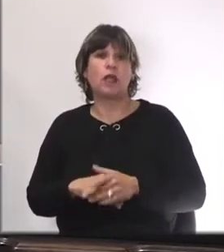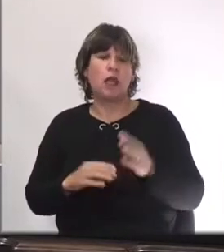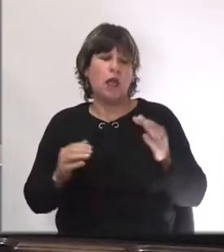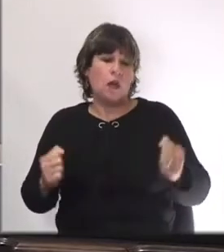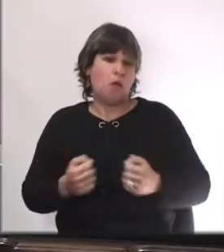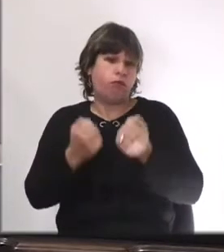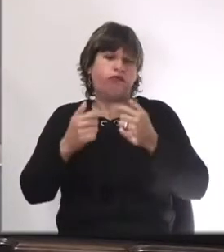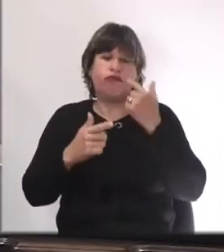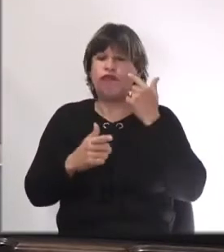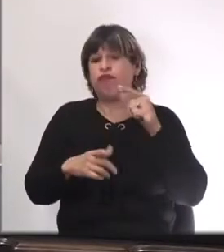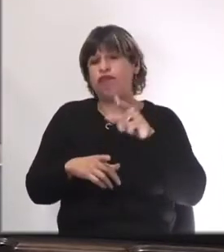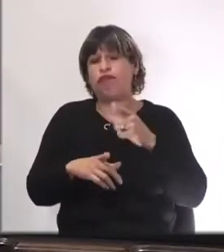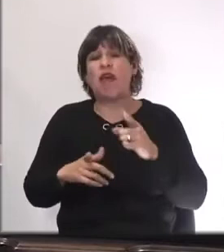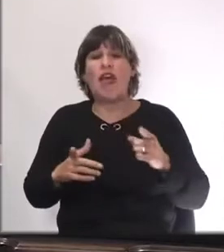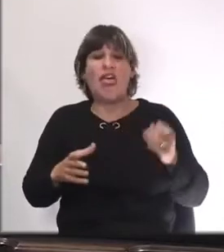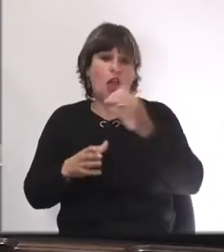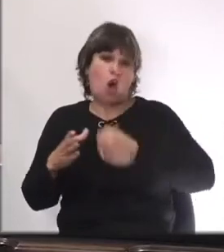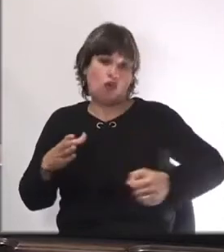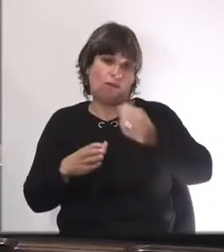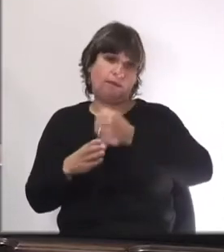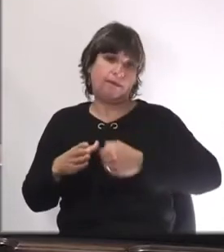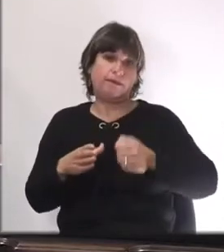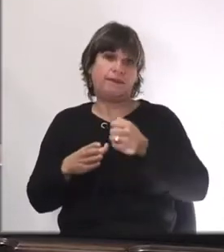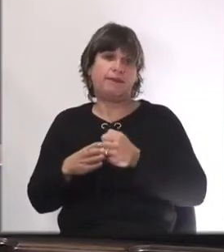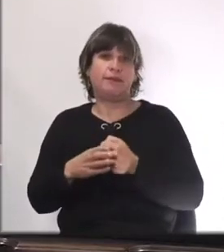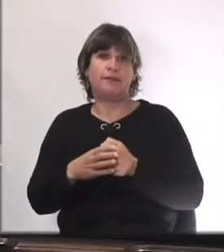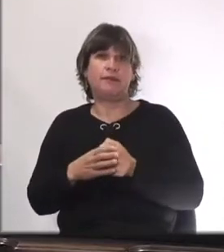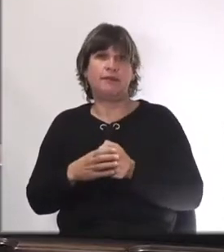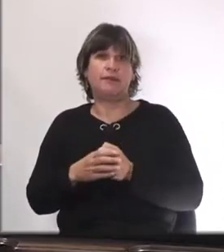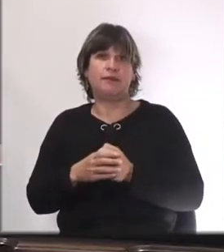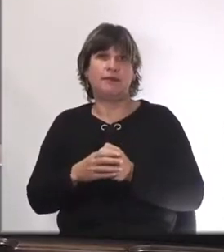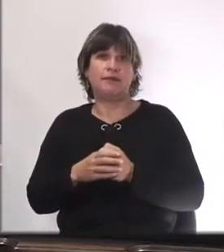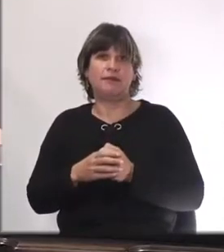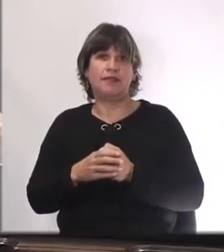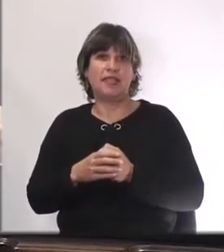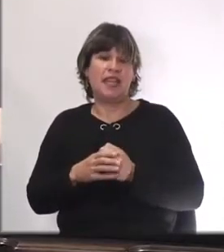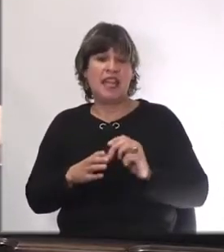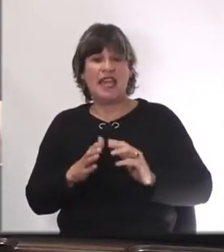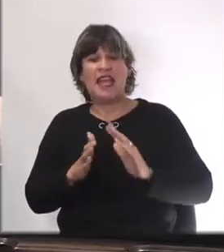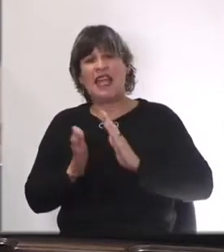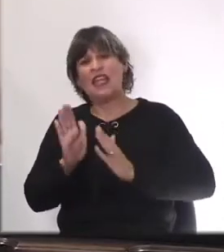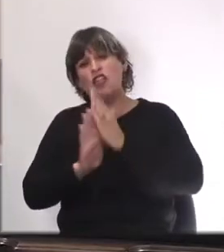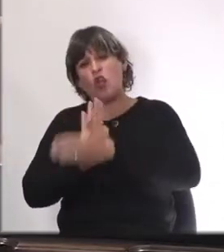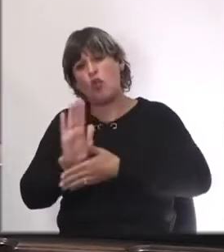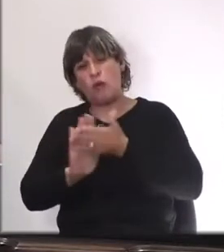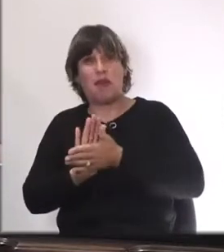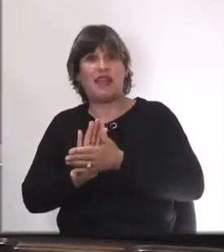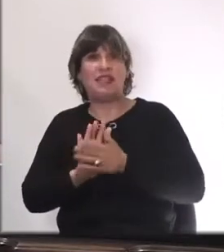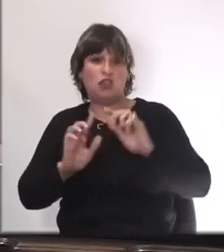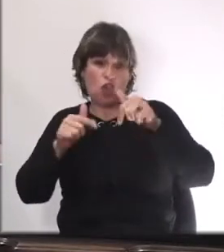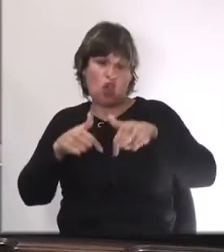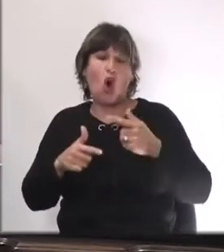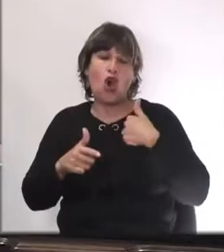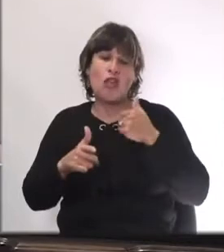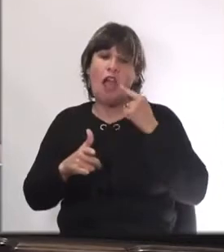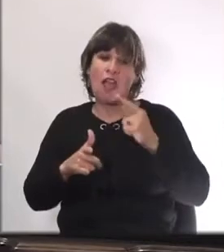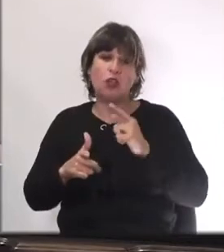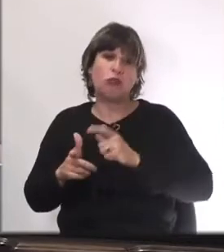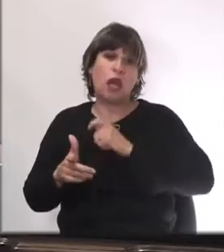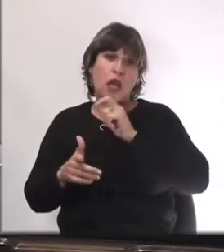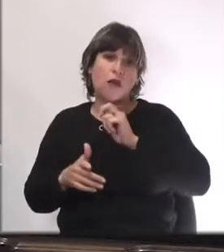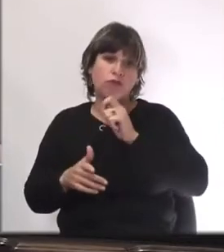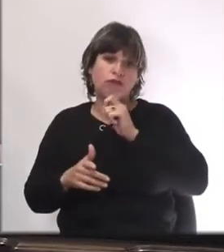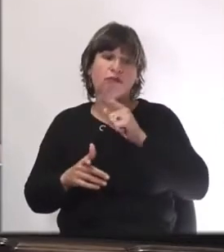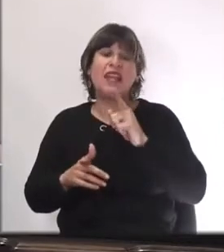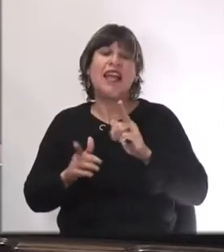de ollas populares en todo el país, y hoy sale un artículo en en